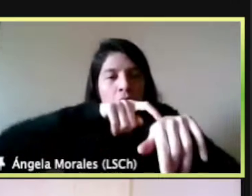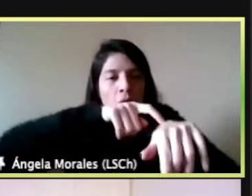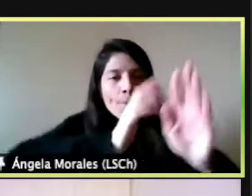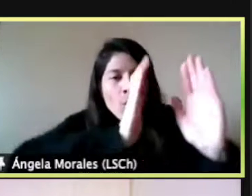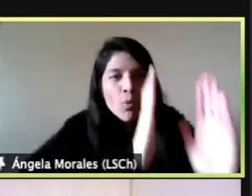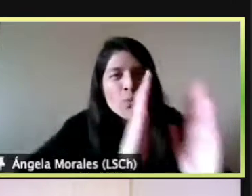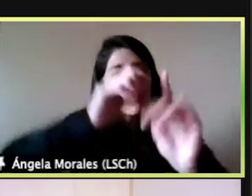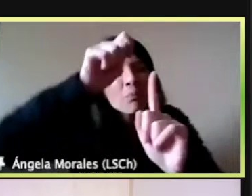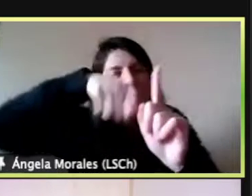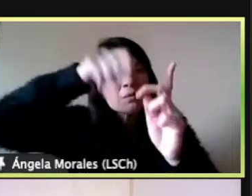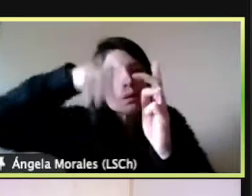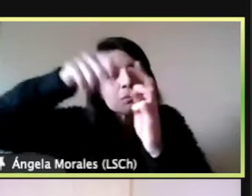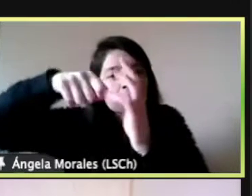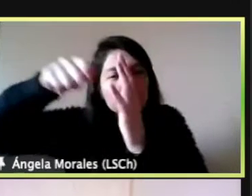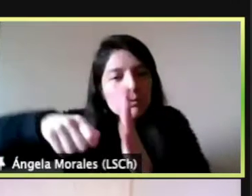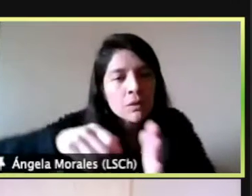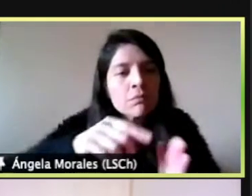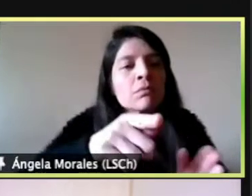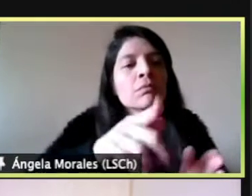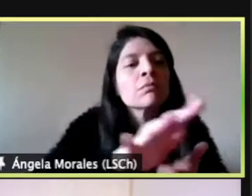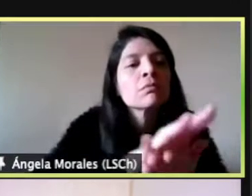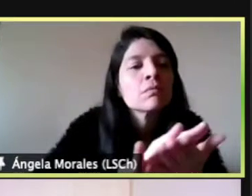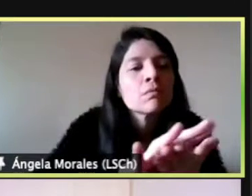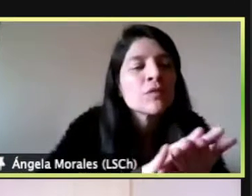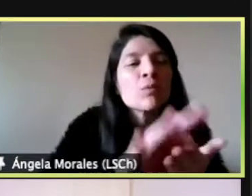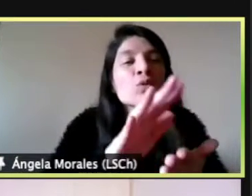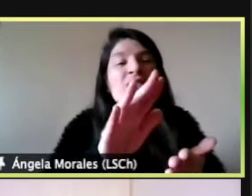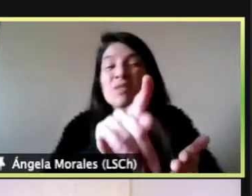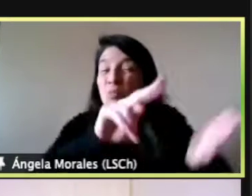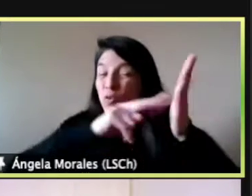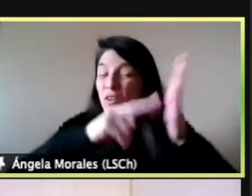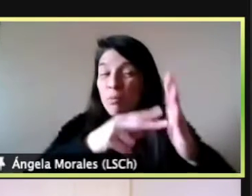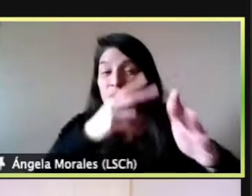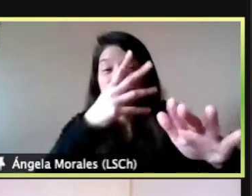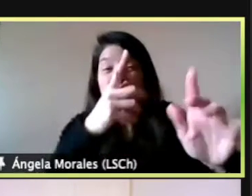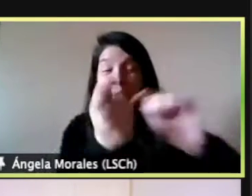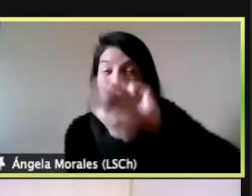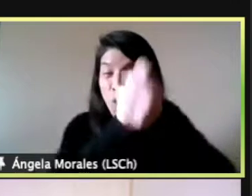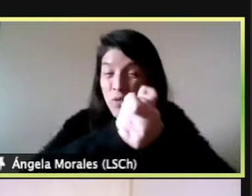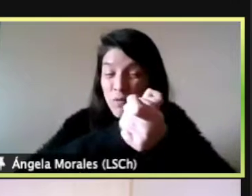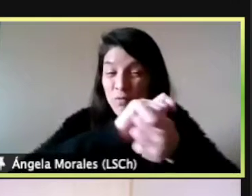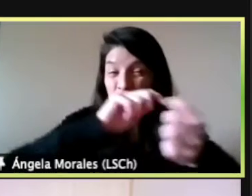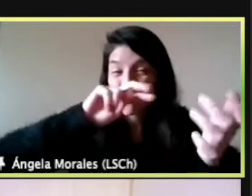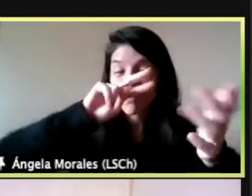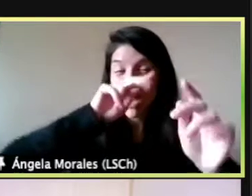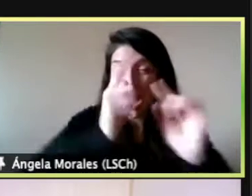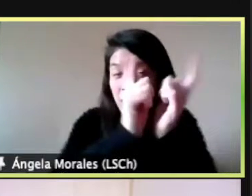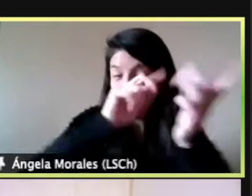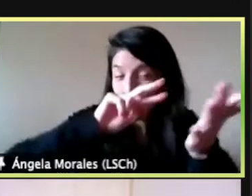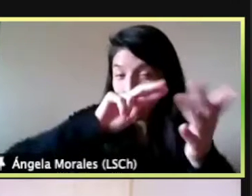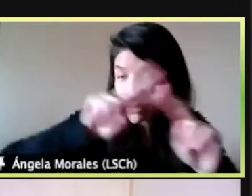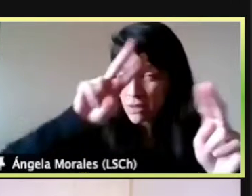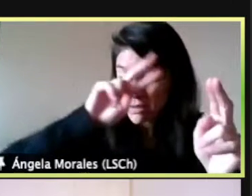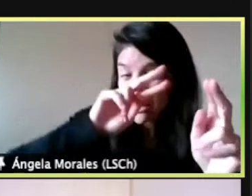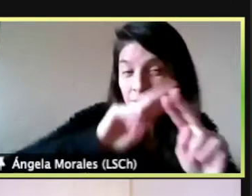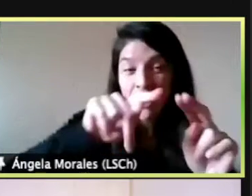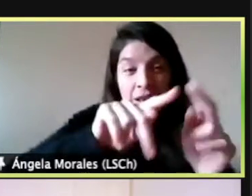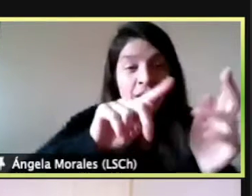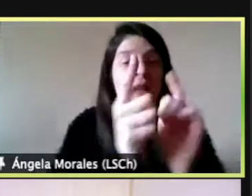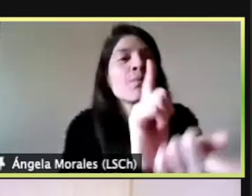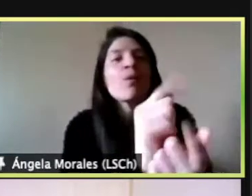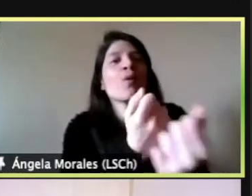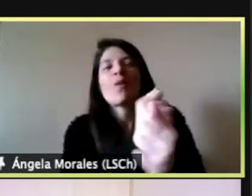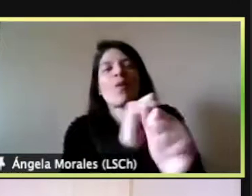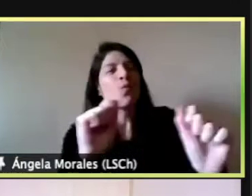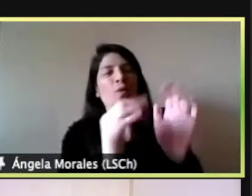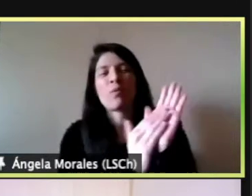el problema es que acá no se van a ver reflejadas. Entonces acá tenemos el consolidado, en este caso dinámico. Entonces tenemos